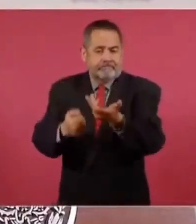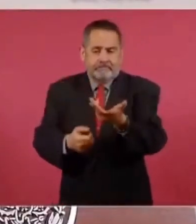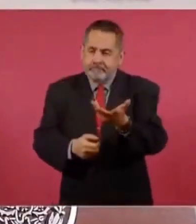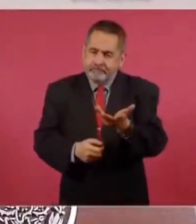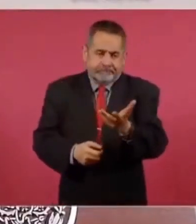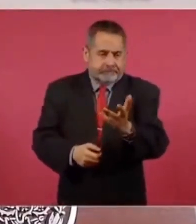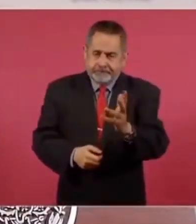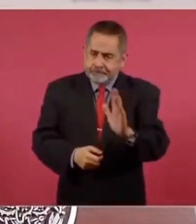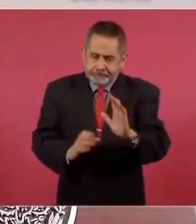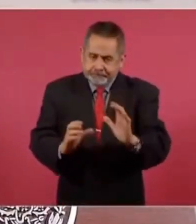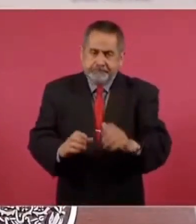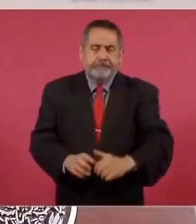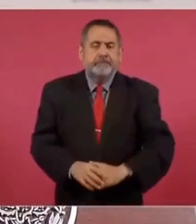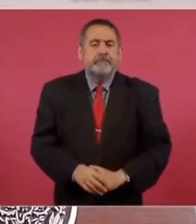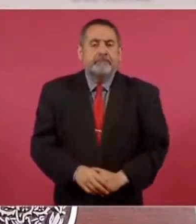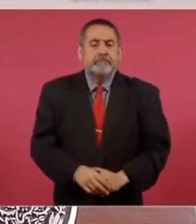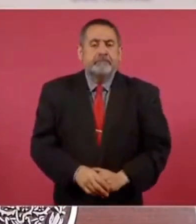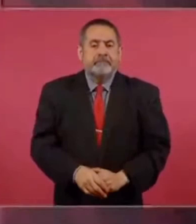como